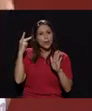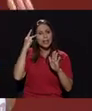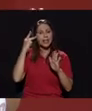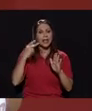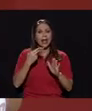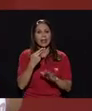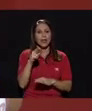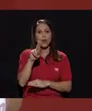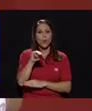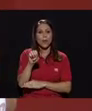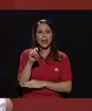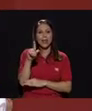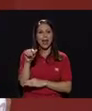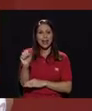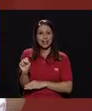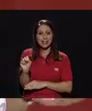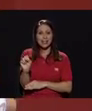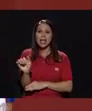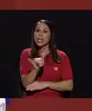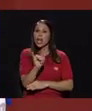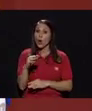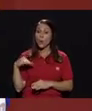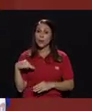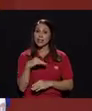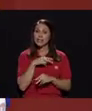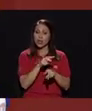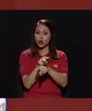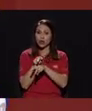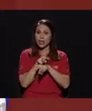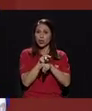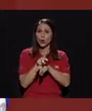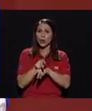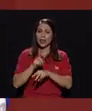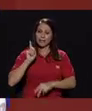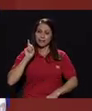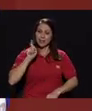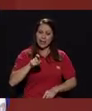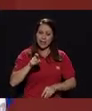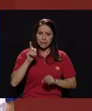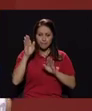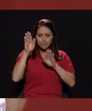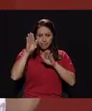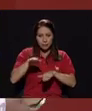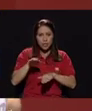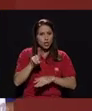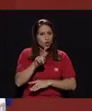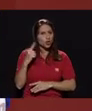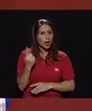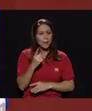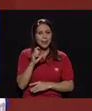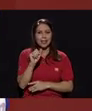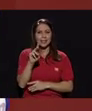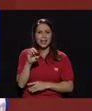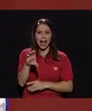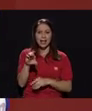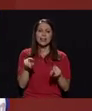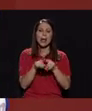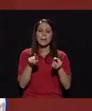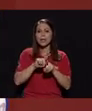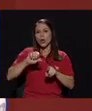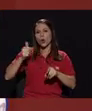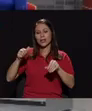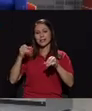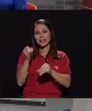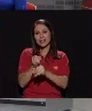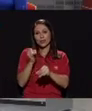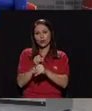como ministerio rector debe ser de acatamiento no solo por el SINAC, sino también por otras instituciones.